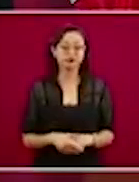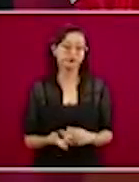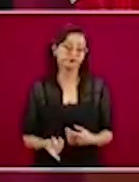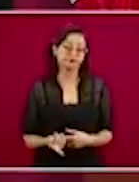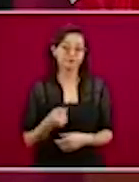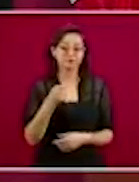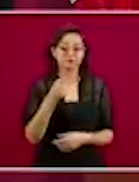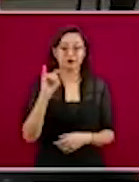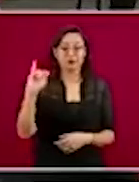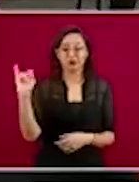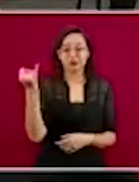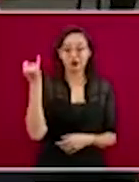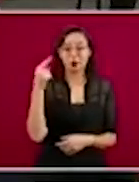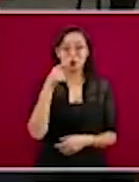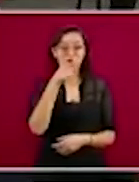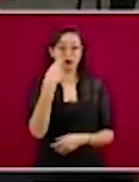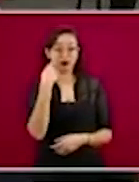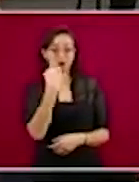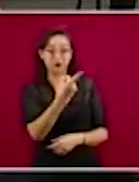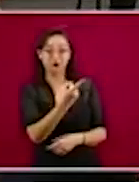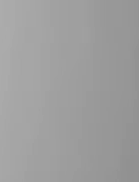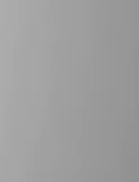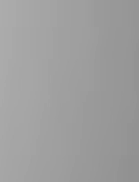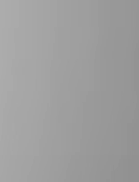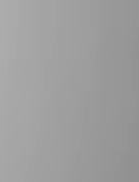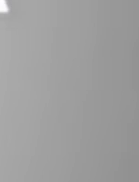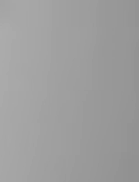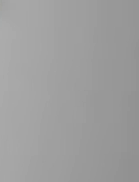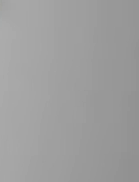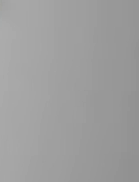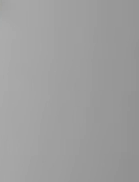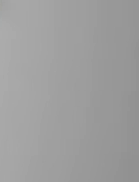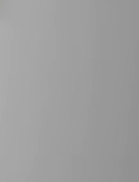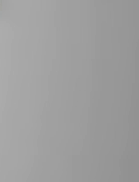mayor transmisión será la fecha del 30 de mayo